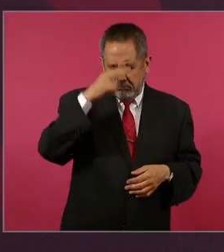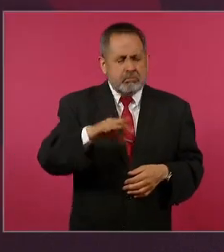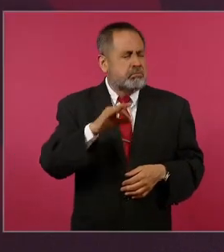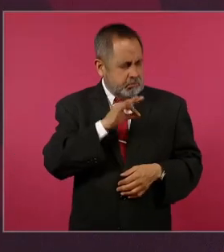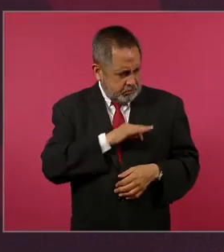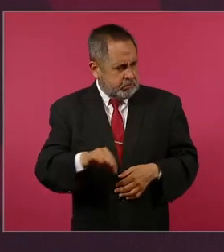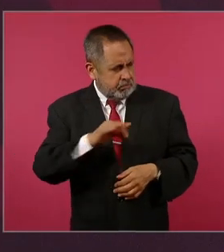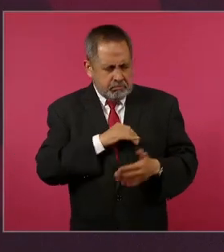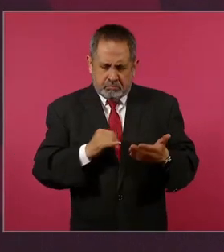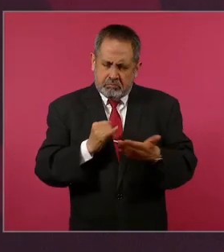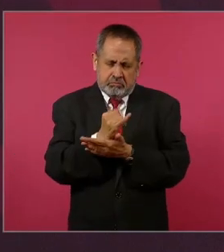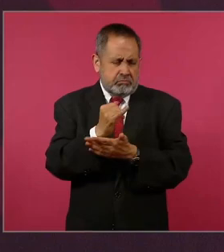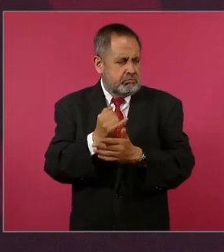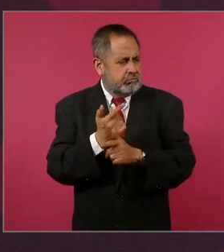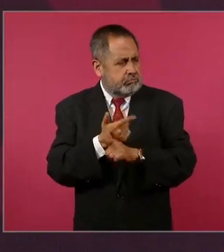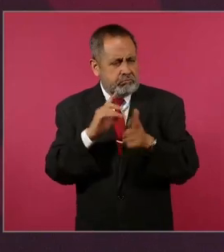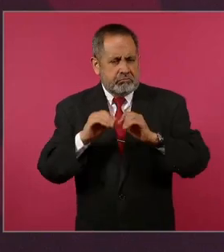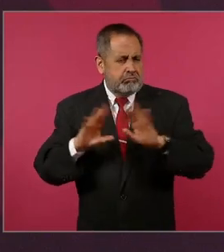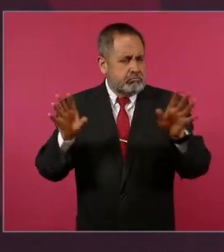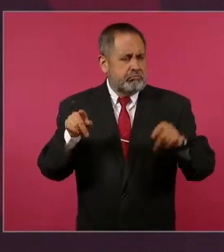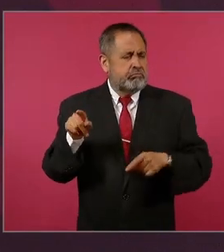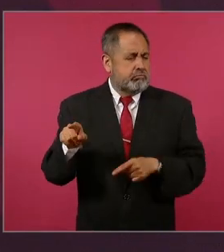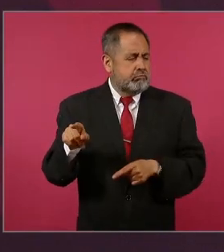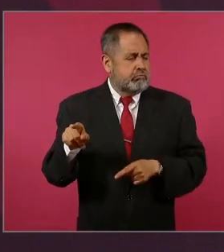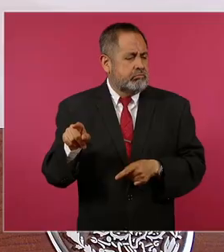claro que sí.